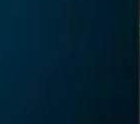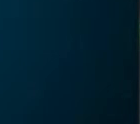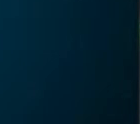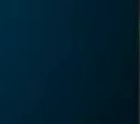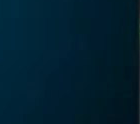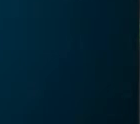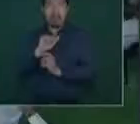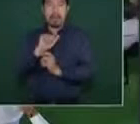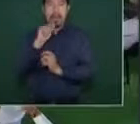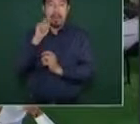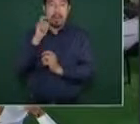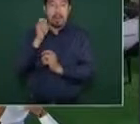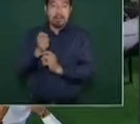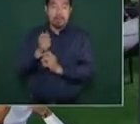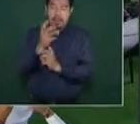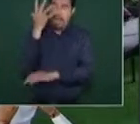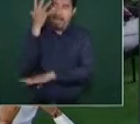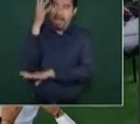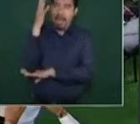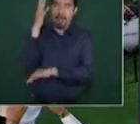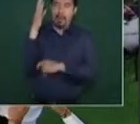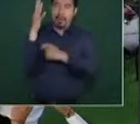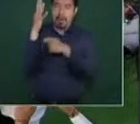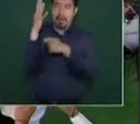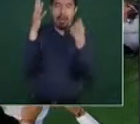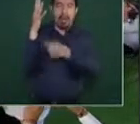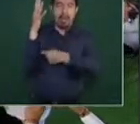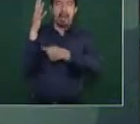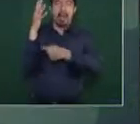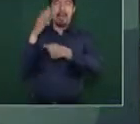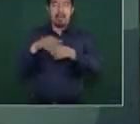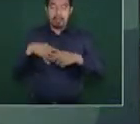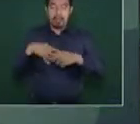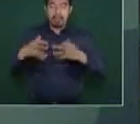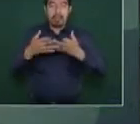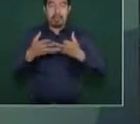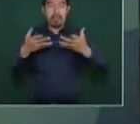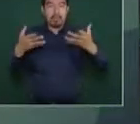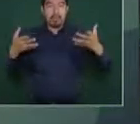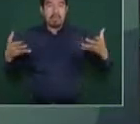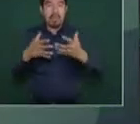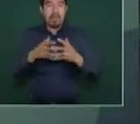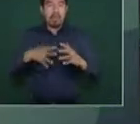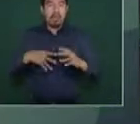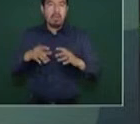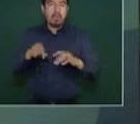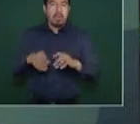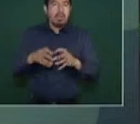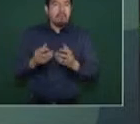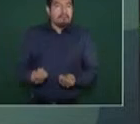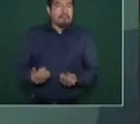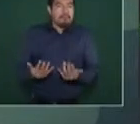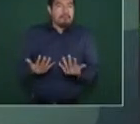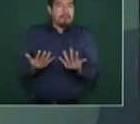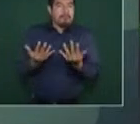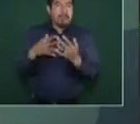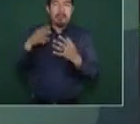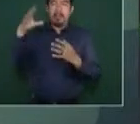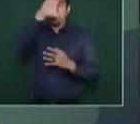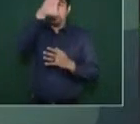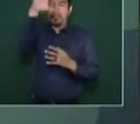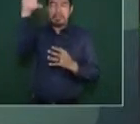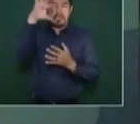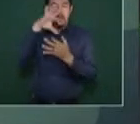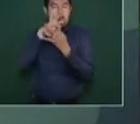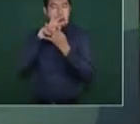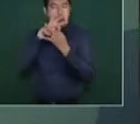del embajador de México en Perú, Pablo Monroy, bueno, por lo menos hasta ayer. Recordemos que acaba de aterrizar por la noche de este jueves en el